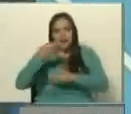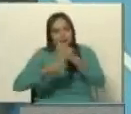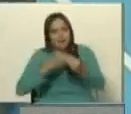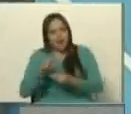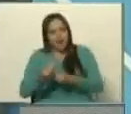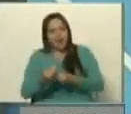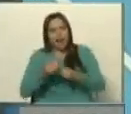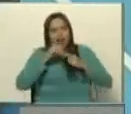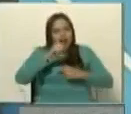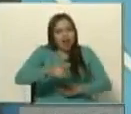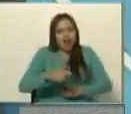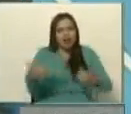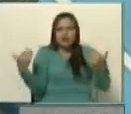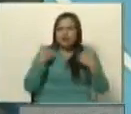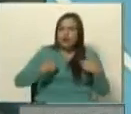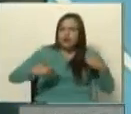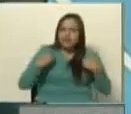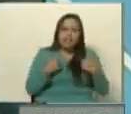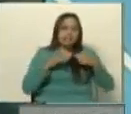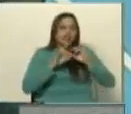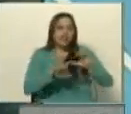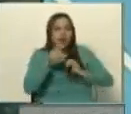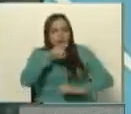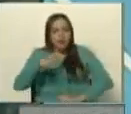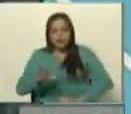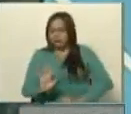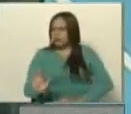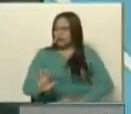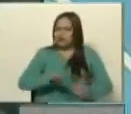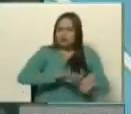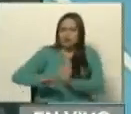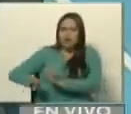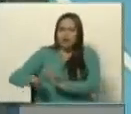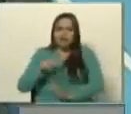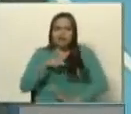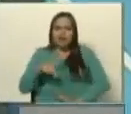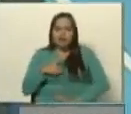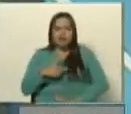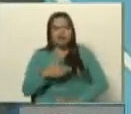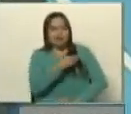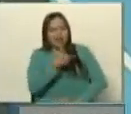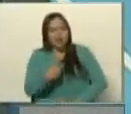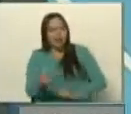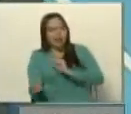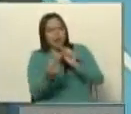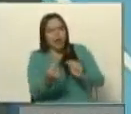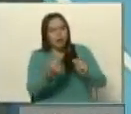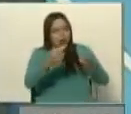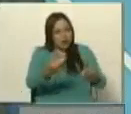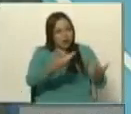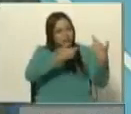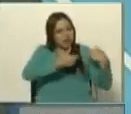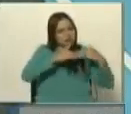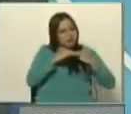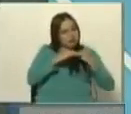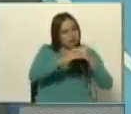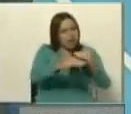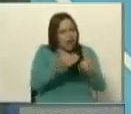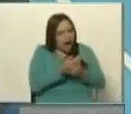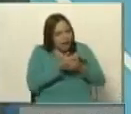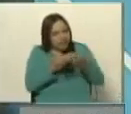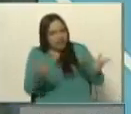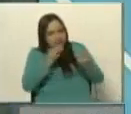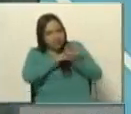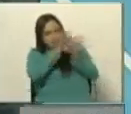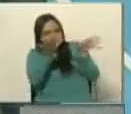de infligir dolor. Nosotros creemos en un diálogo responsable, entre iguales, abierto, transparente.